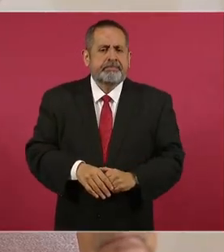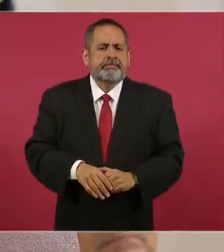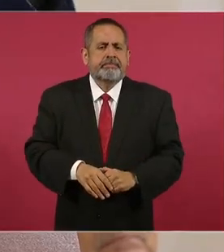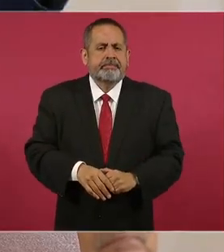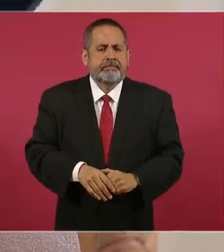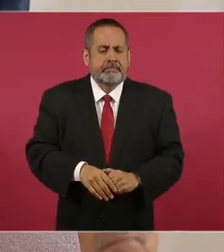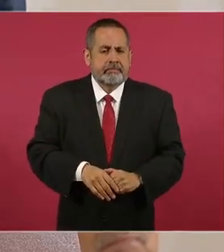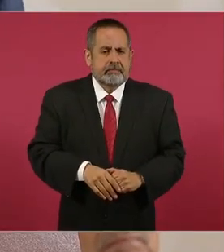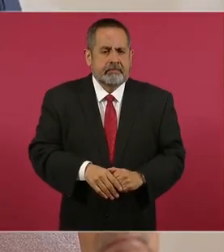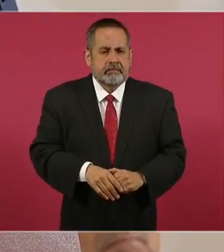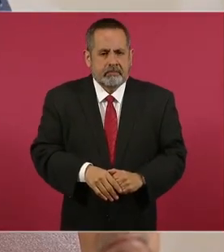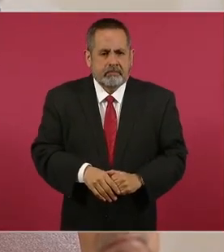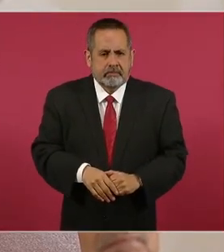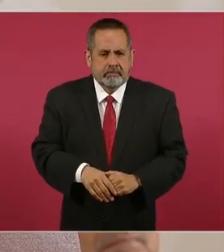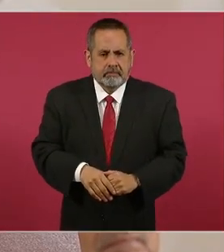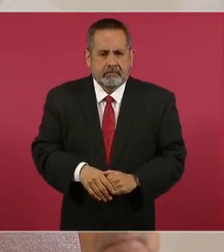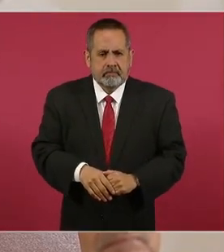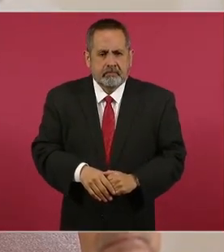se ha venido dando